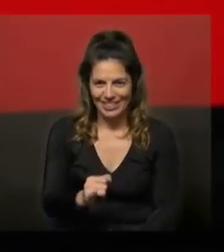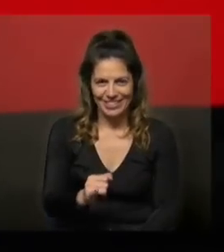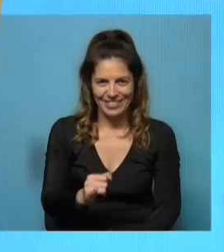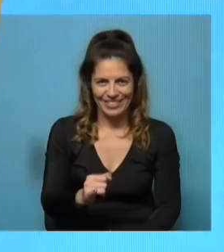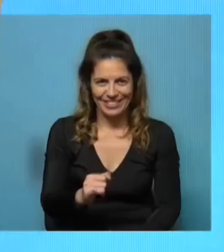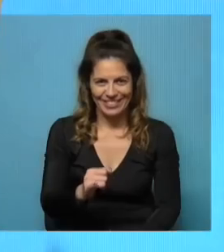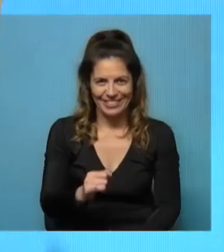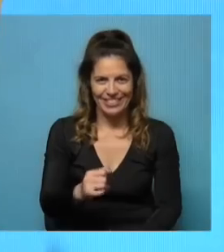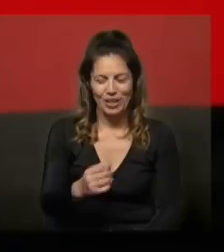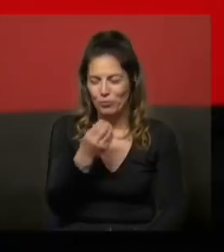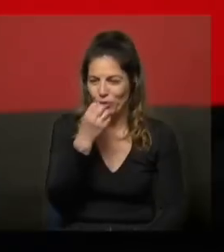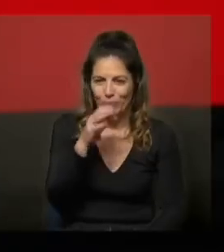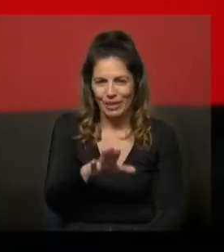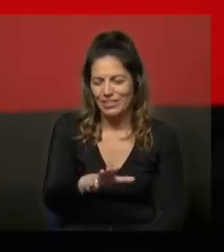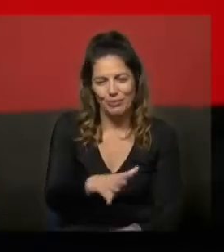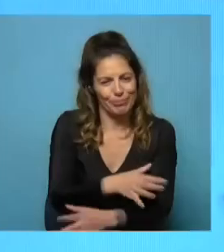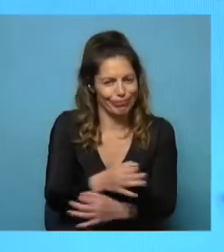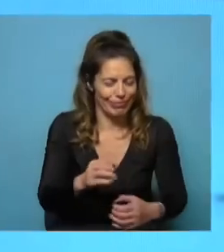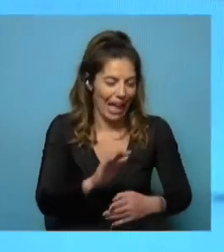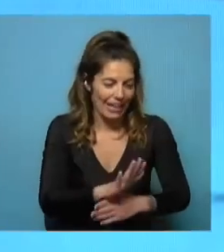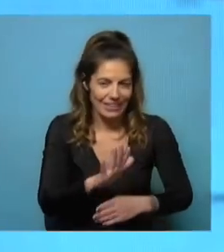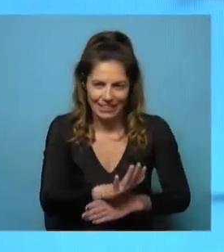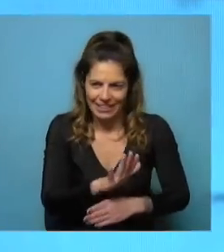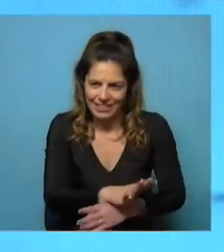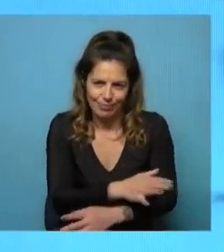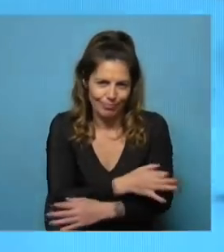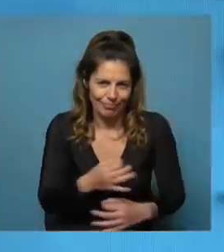un beso porque es una gran actriz